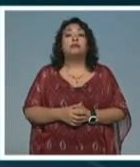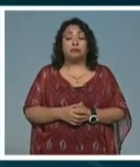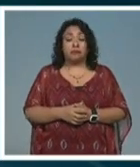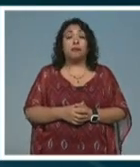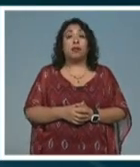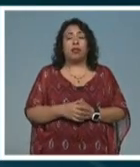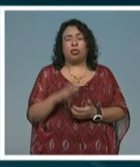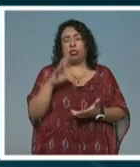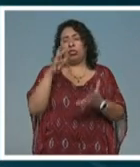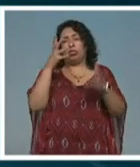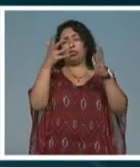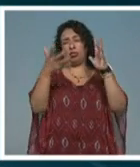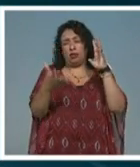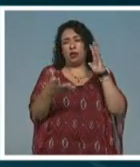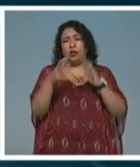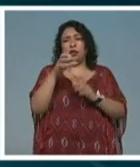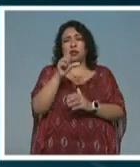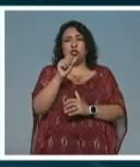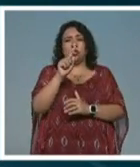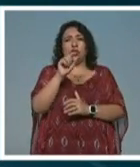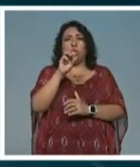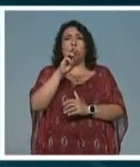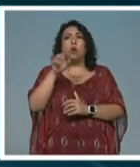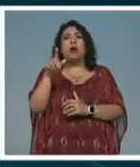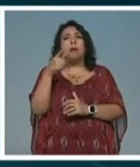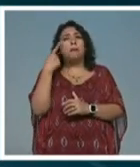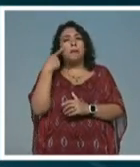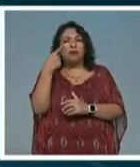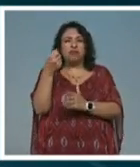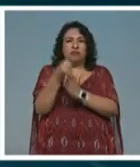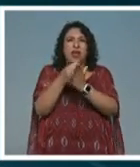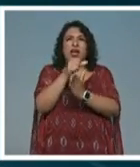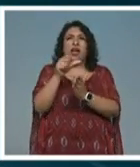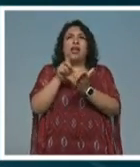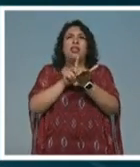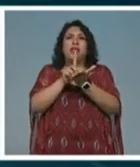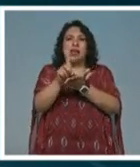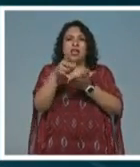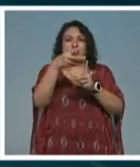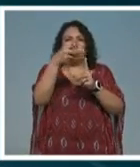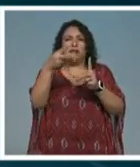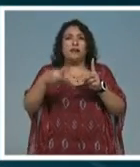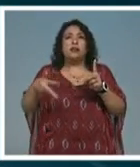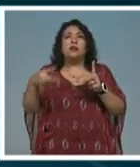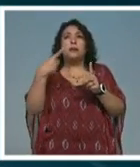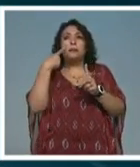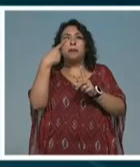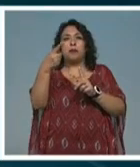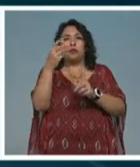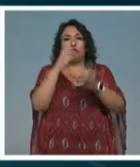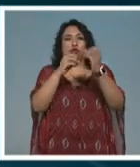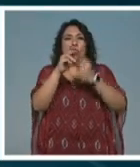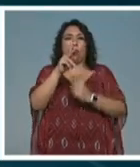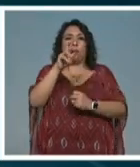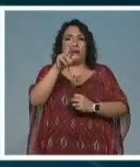Los disturbios de Stonewall, que dieron origen al movimiento por el derecho a la diversidad, se recrean en una ópera.